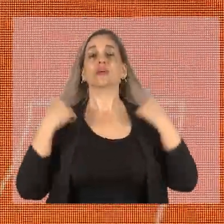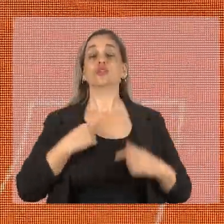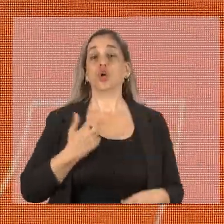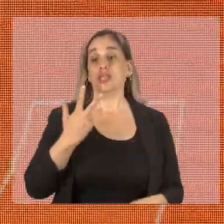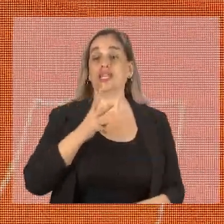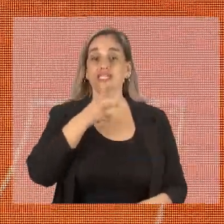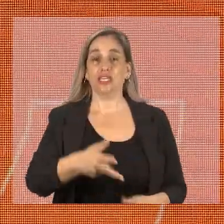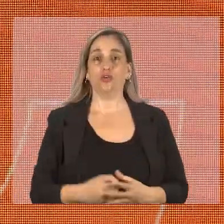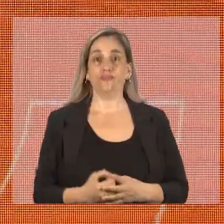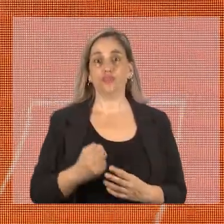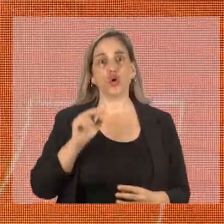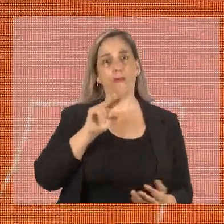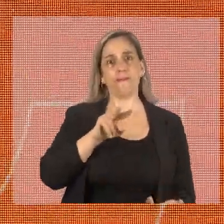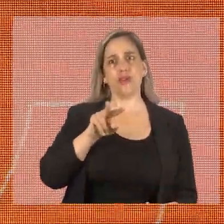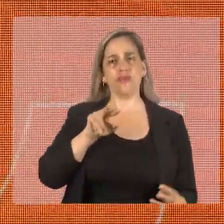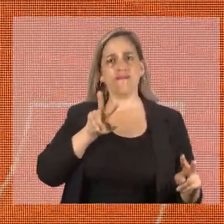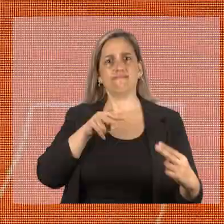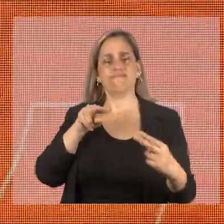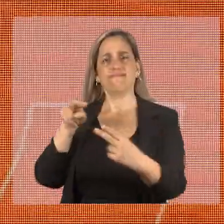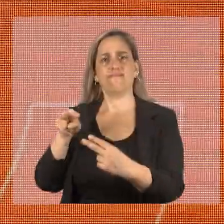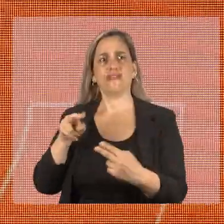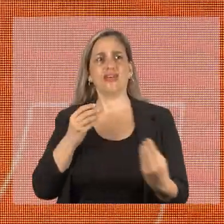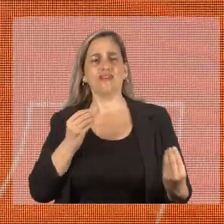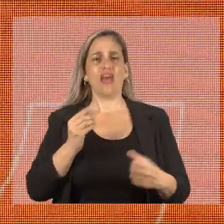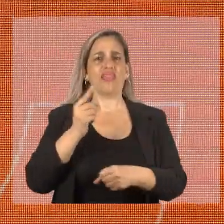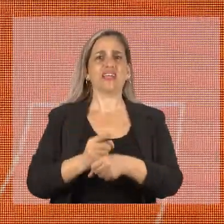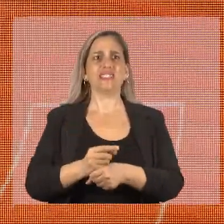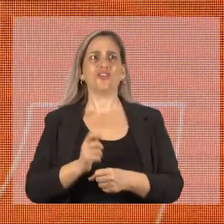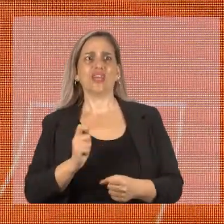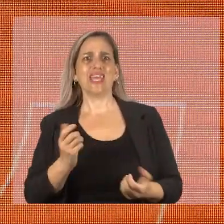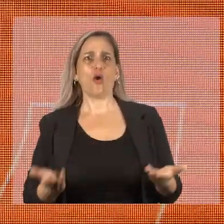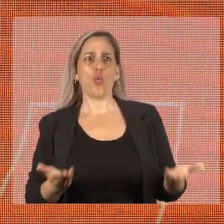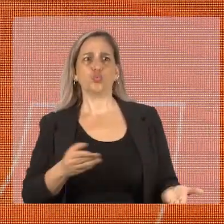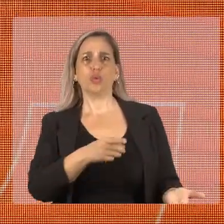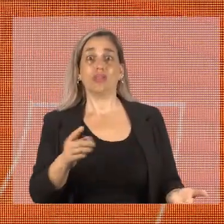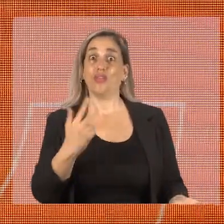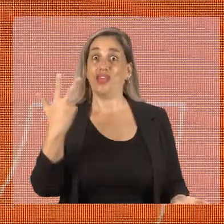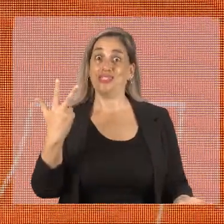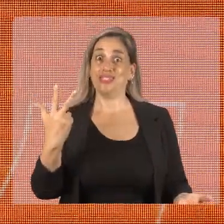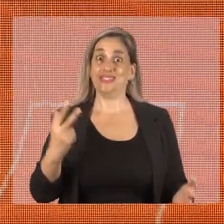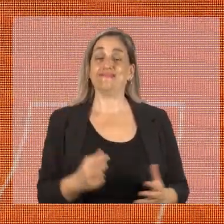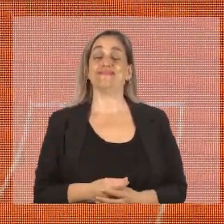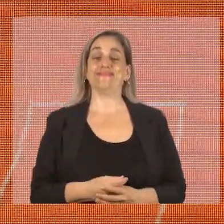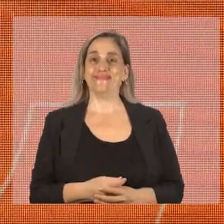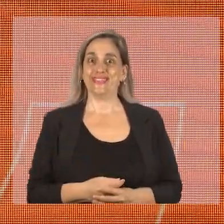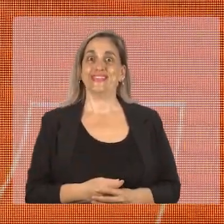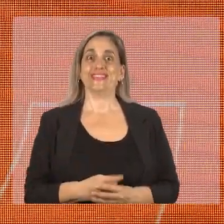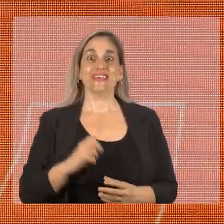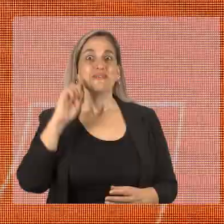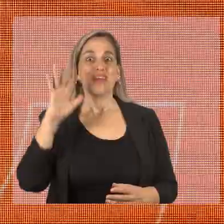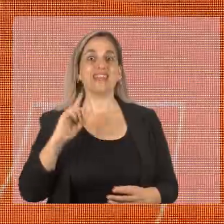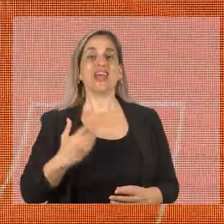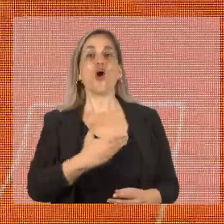Yo tengo 3 hijos, los miro los 3 y a veces no sé, con la decisión que estoy tomando, con quién soy justo. 3.